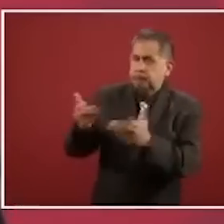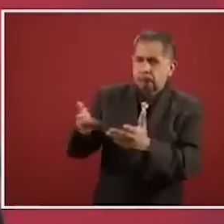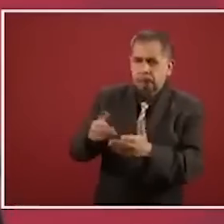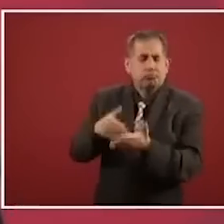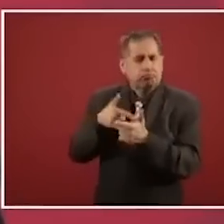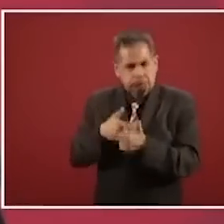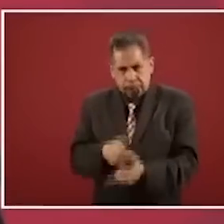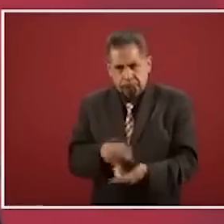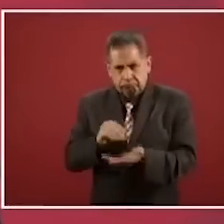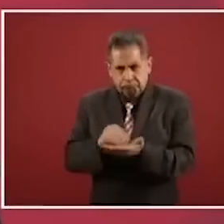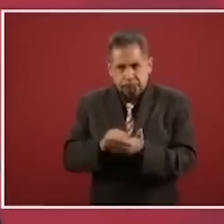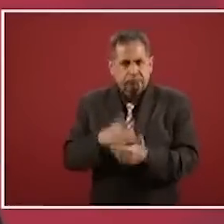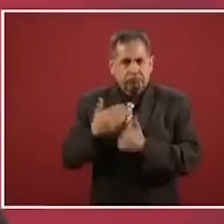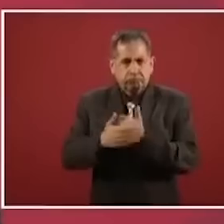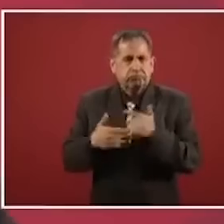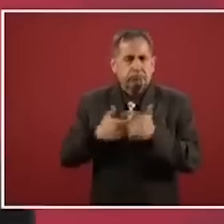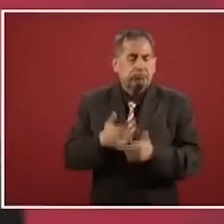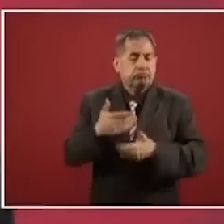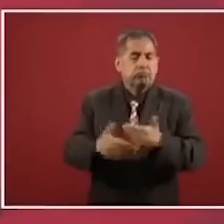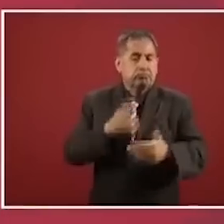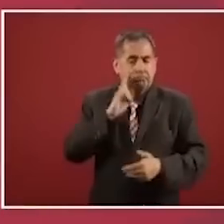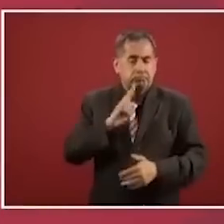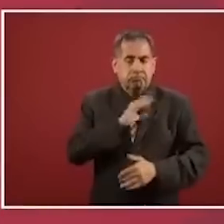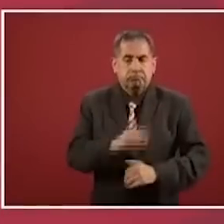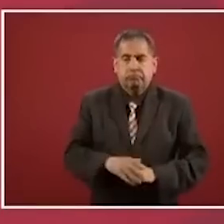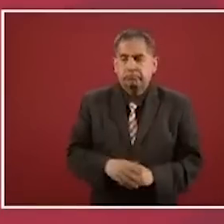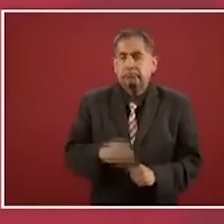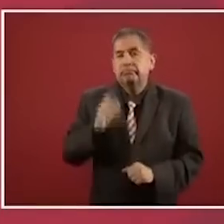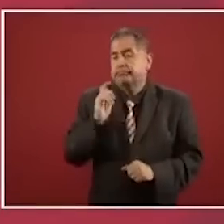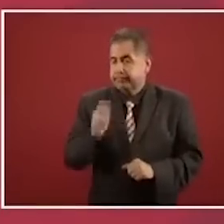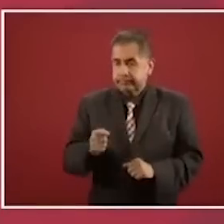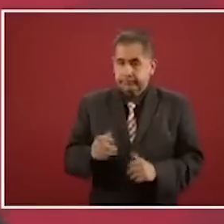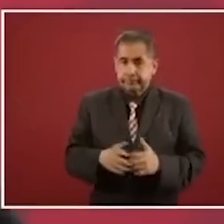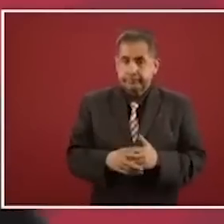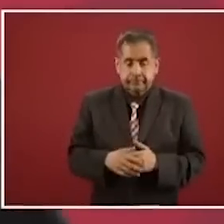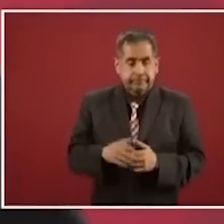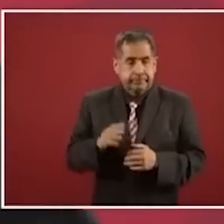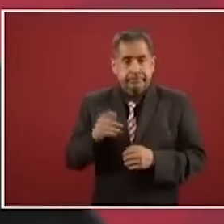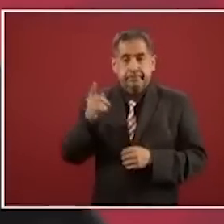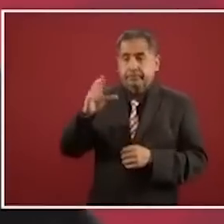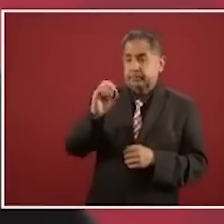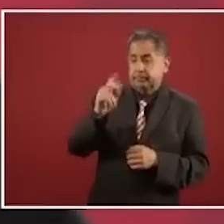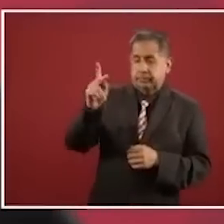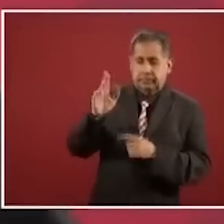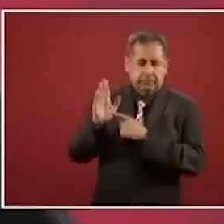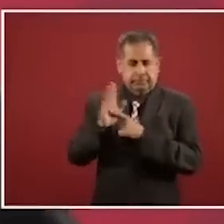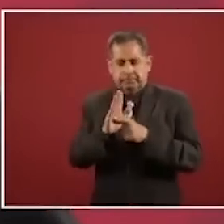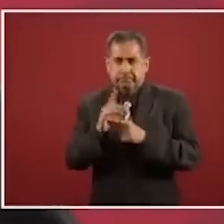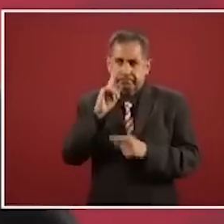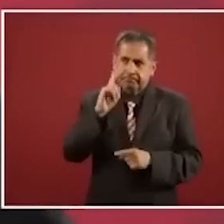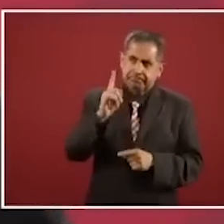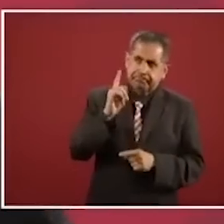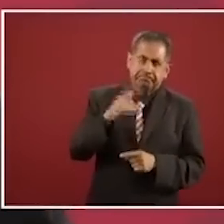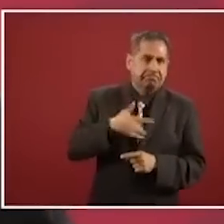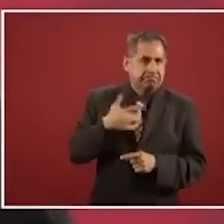seguir en esa dirección. Y principalmente lo que se mostró ahora en la COP, me parece a mí, es